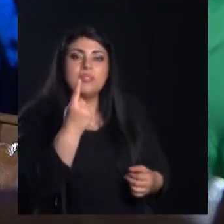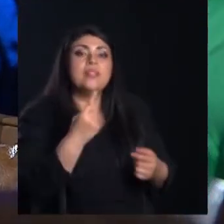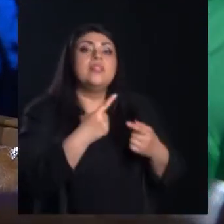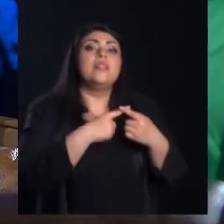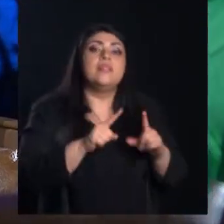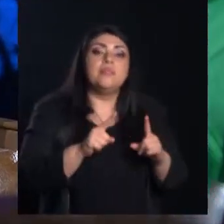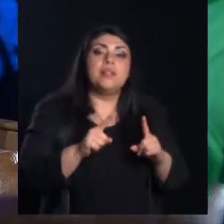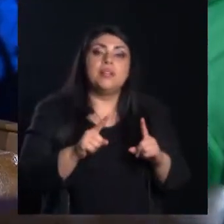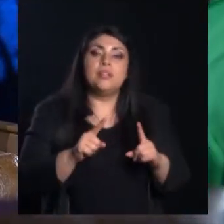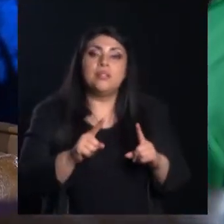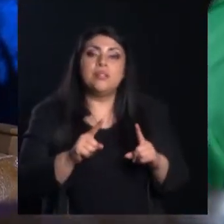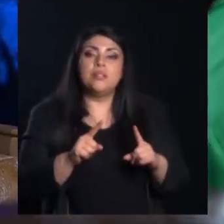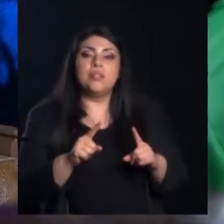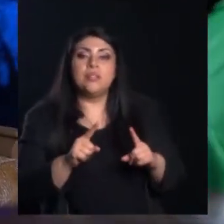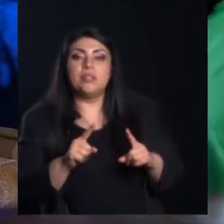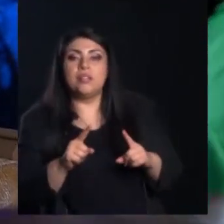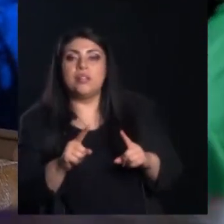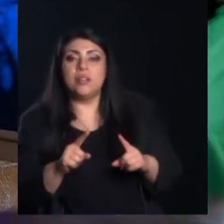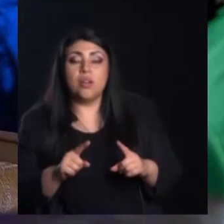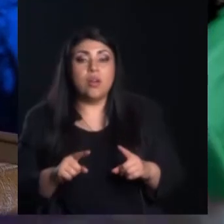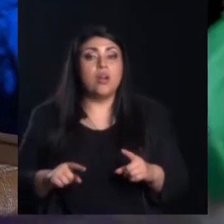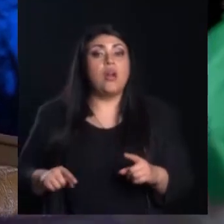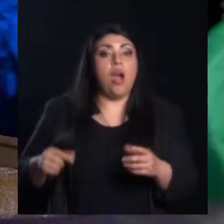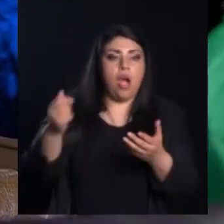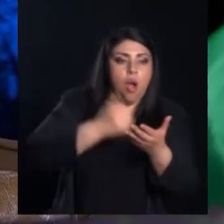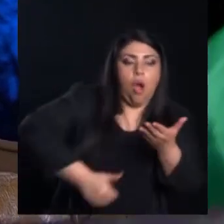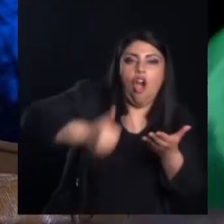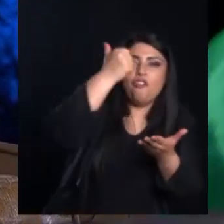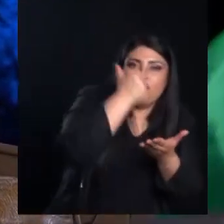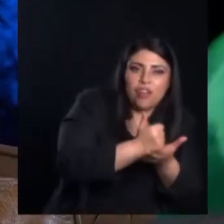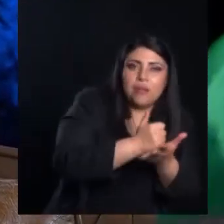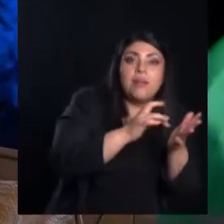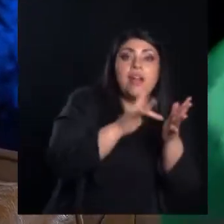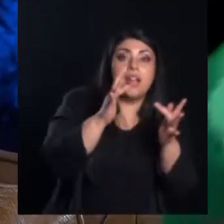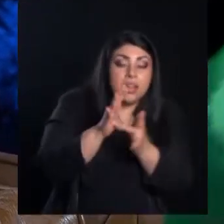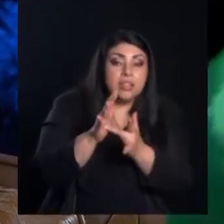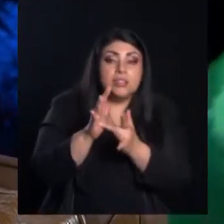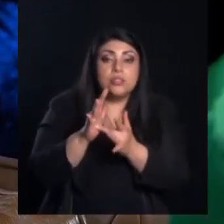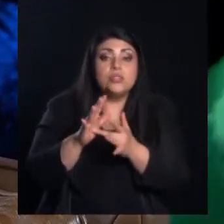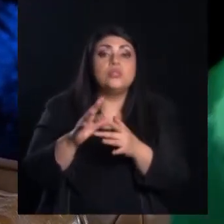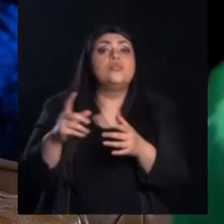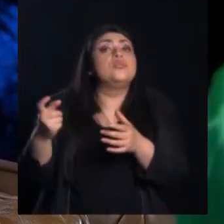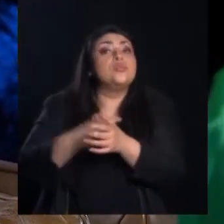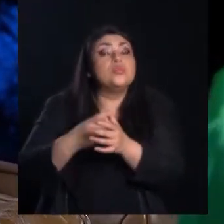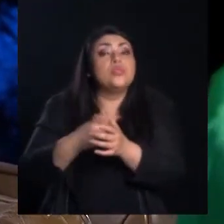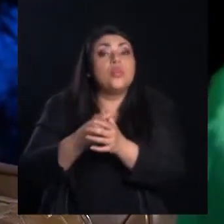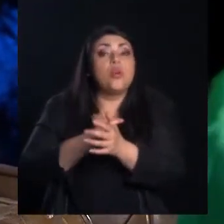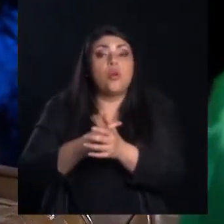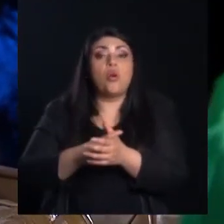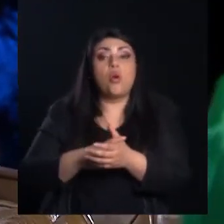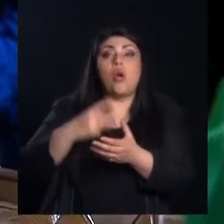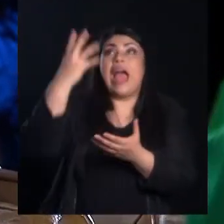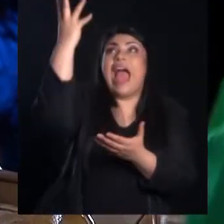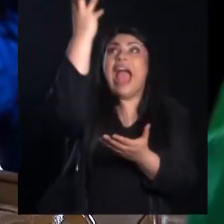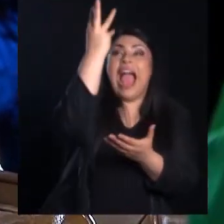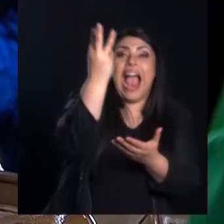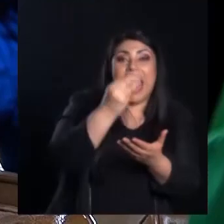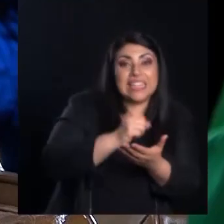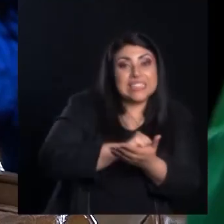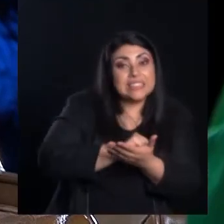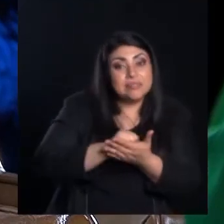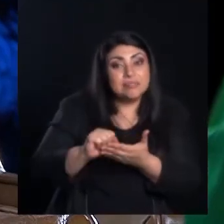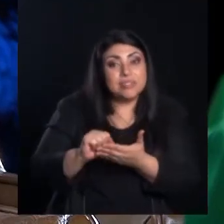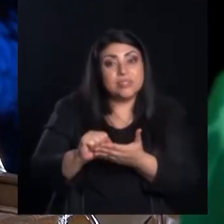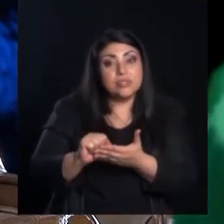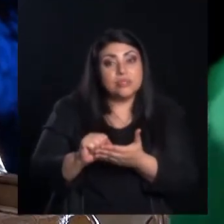aún así cuando dios confirma a su hijo frente a los demás es a través de que baja una forma de paloma no es